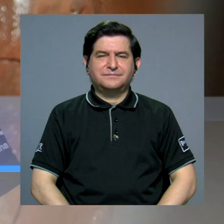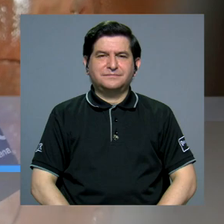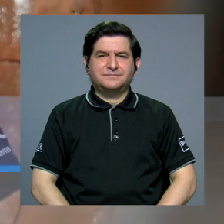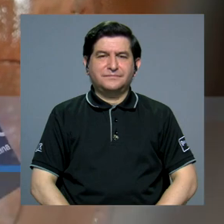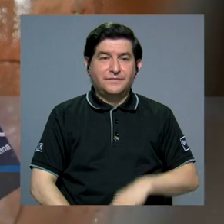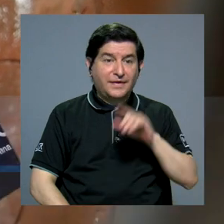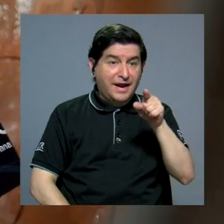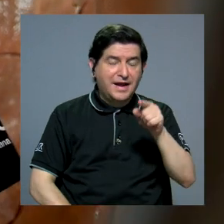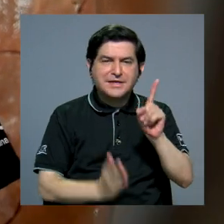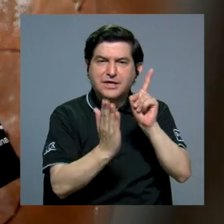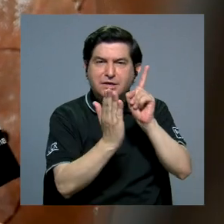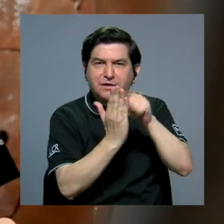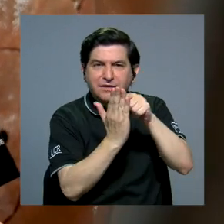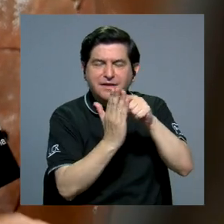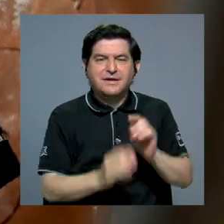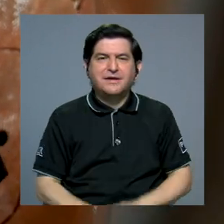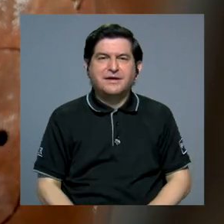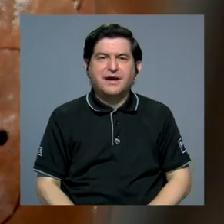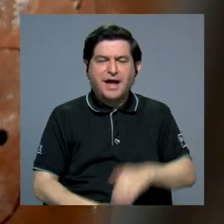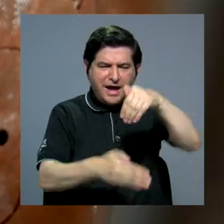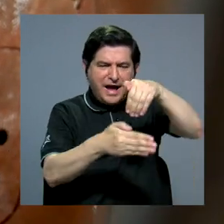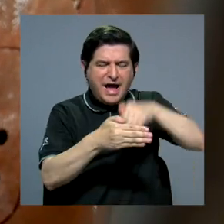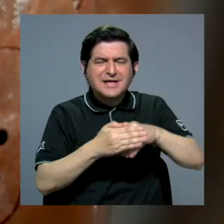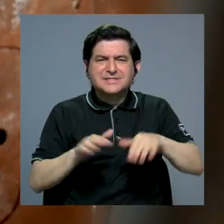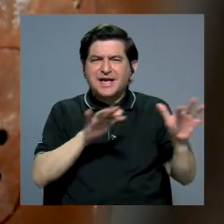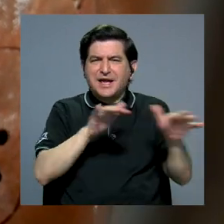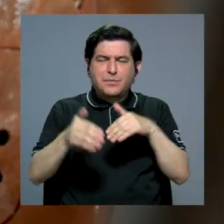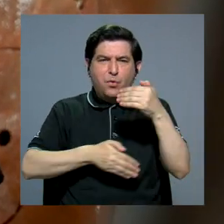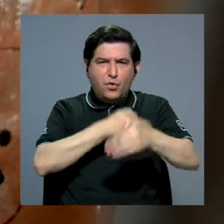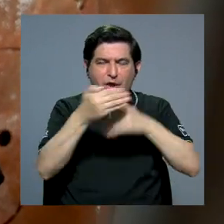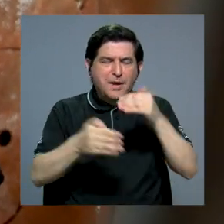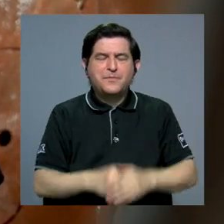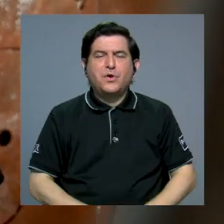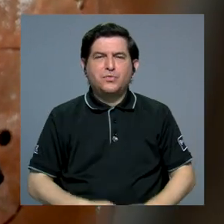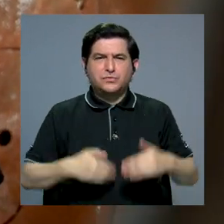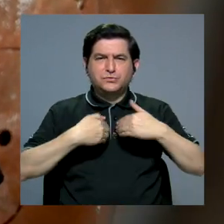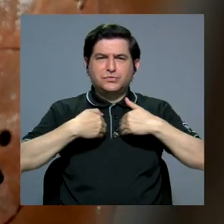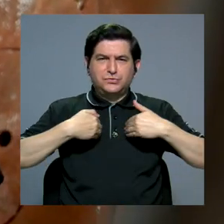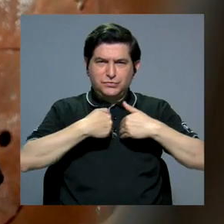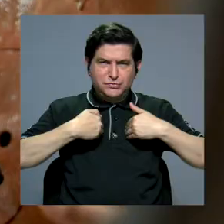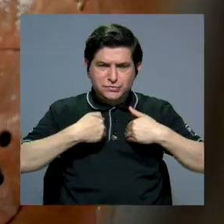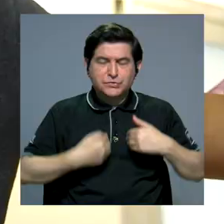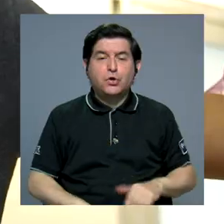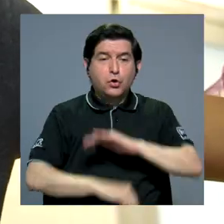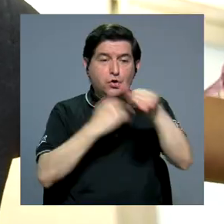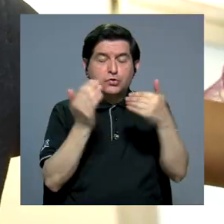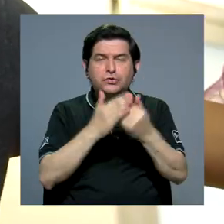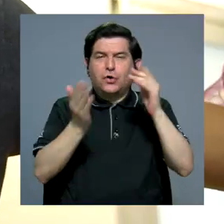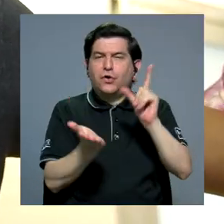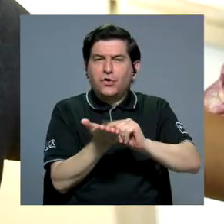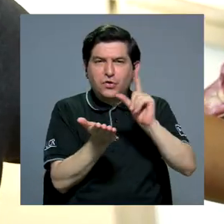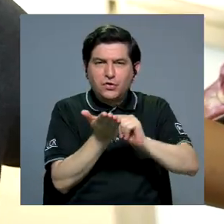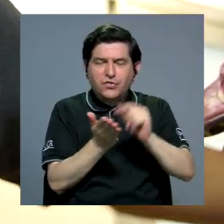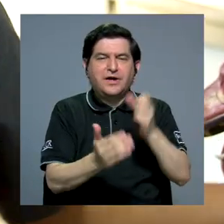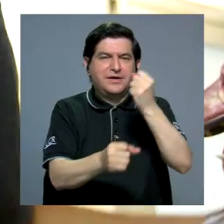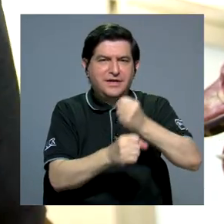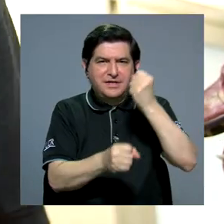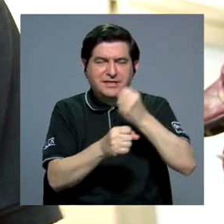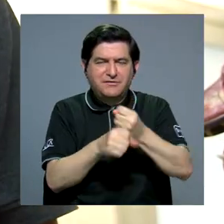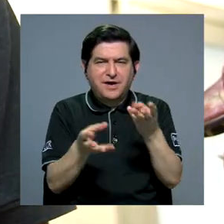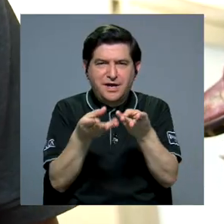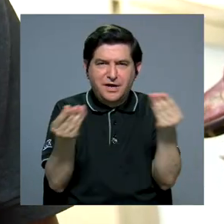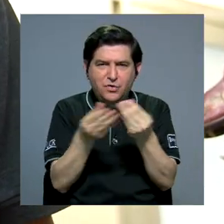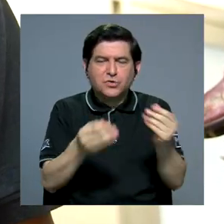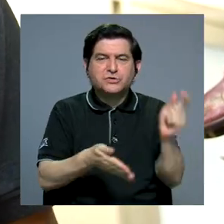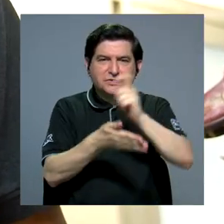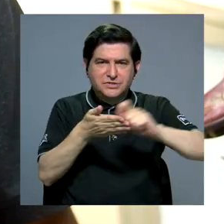www.zootecnia.ucr.ac.cr y en la pestaña de Acervo Digital en Producción Pecuaria encontrará todas las publicaciones y trabajos